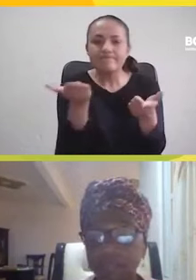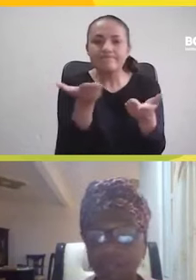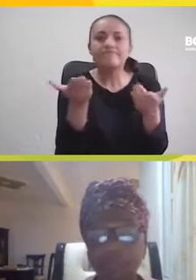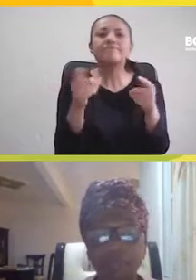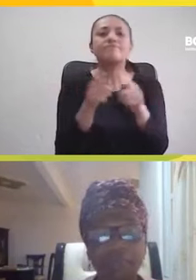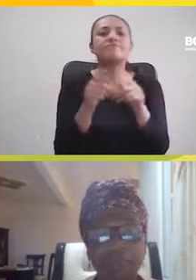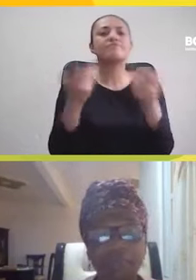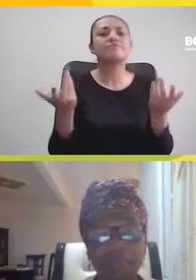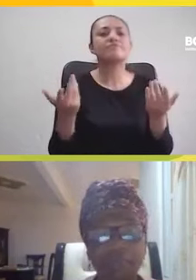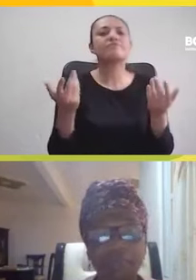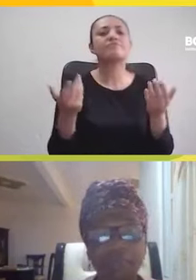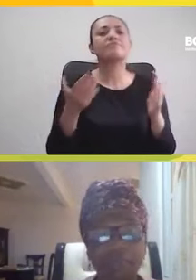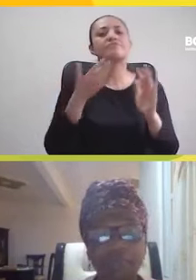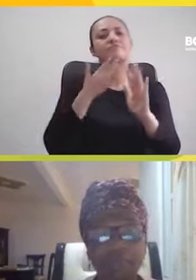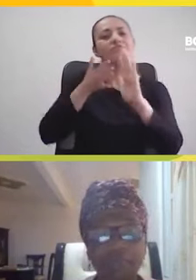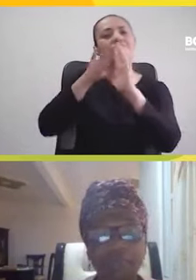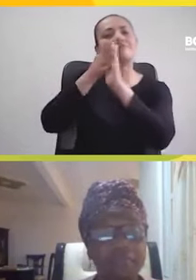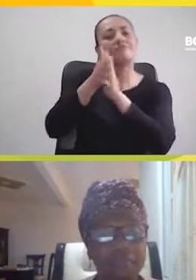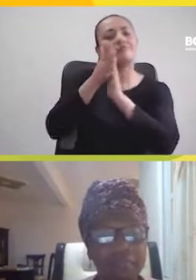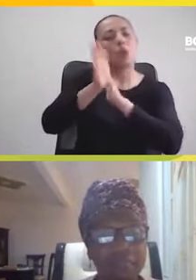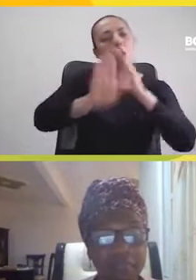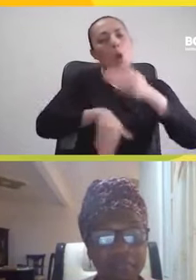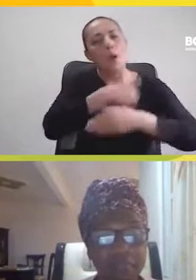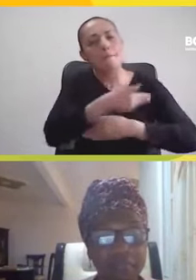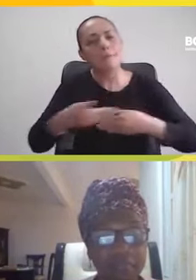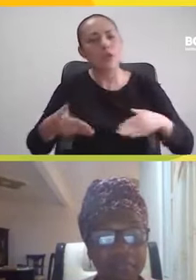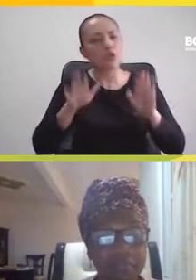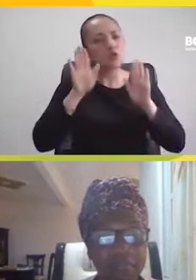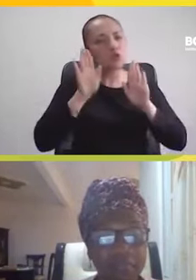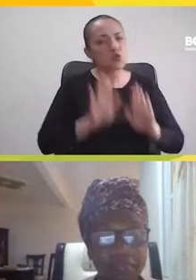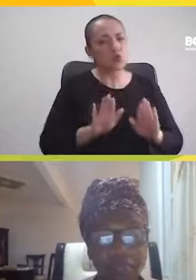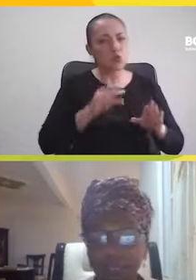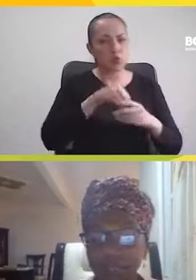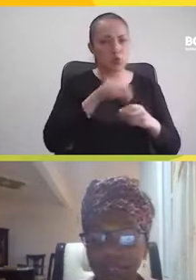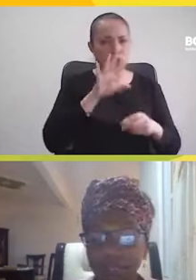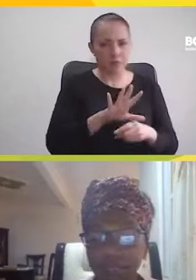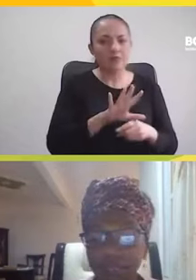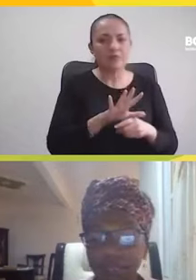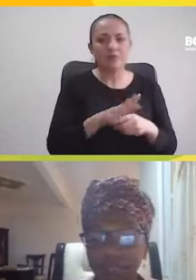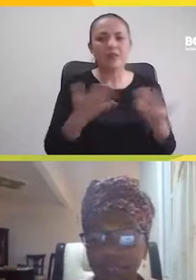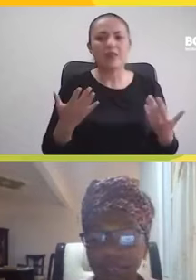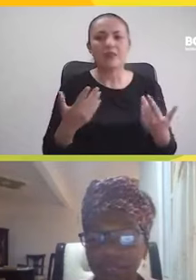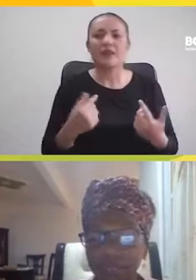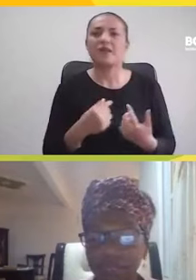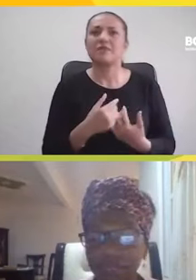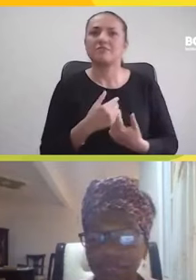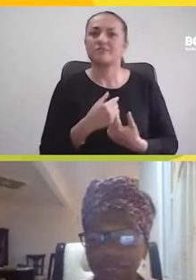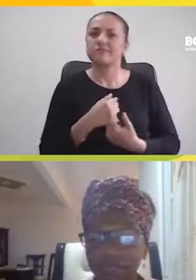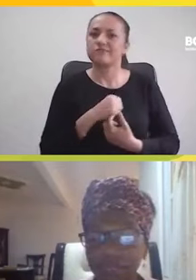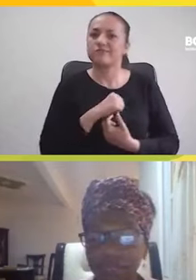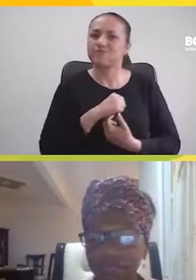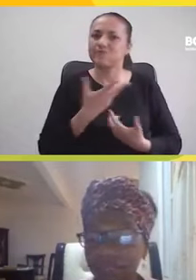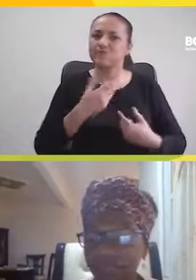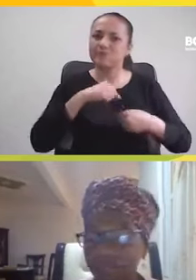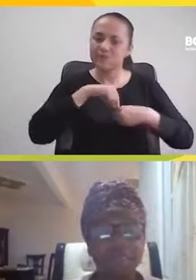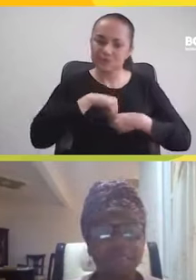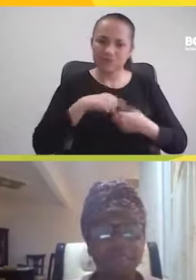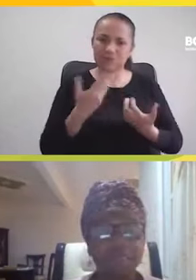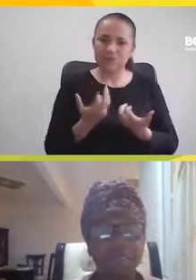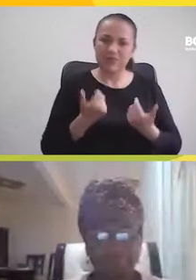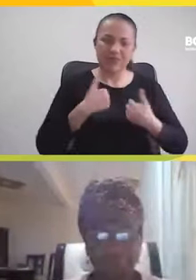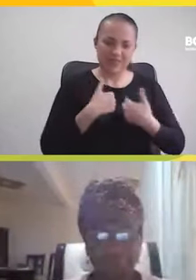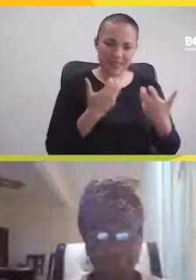recitar esa poesía propia, tener lo que yo quiero, tener lo que ella que lee,